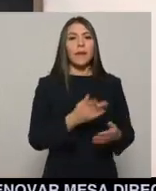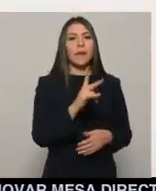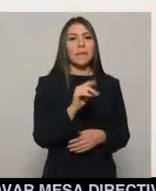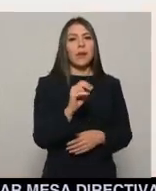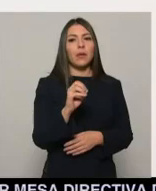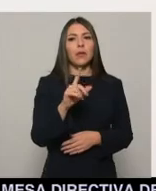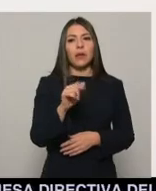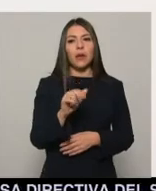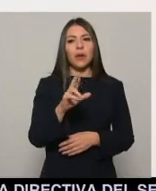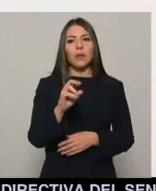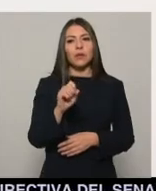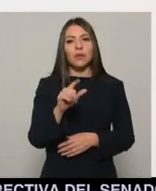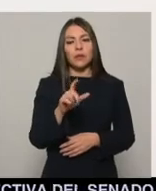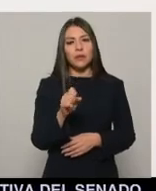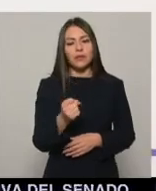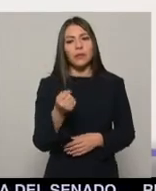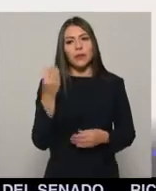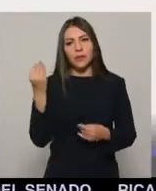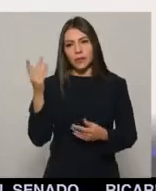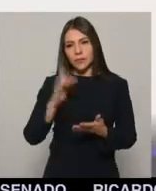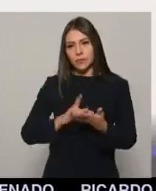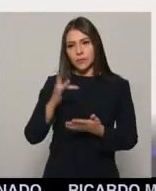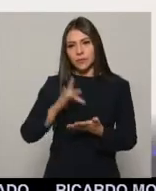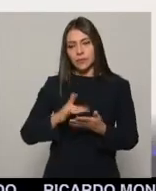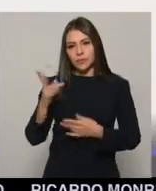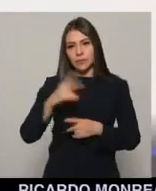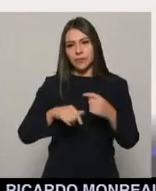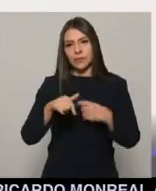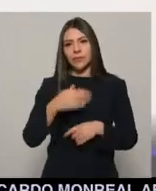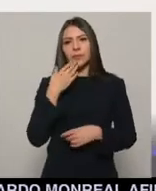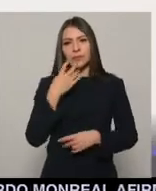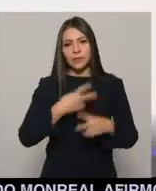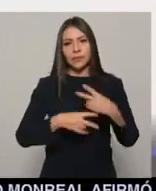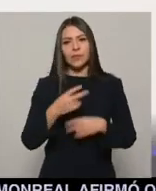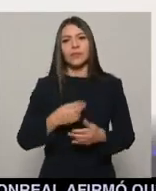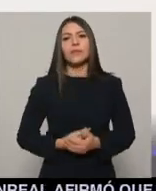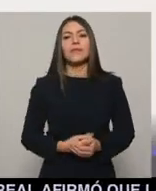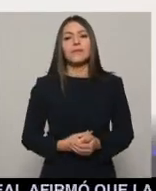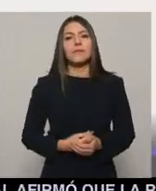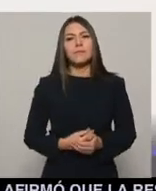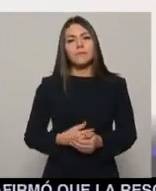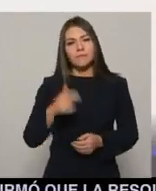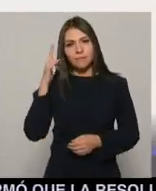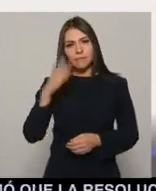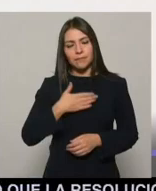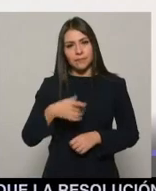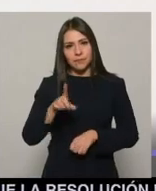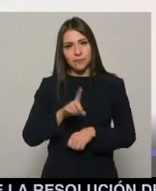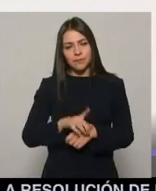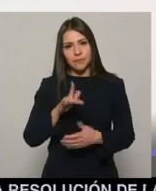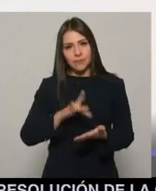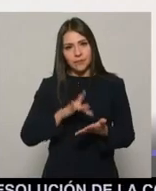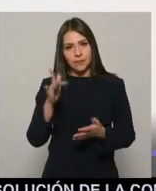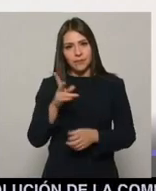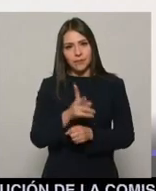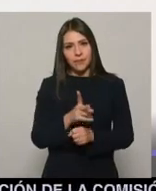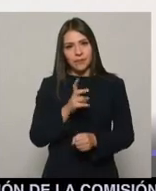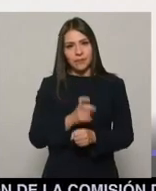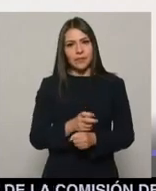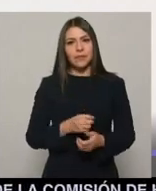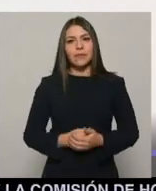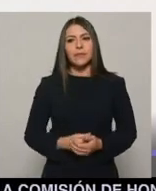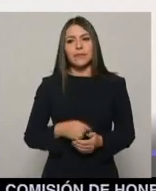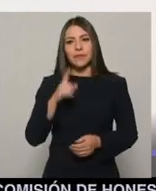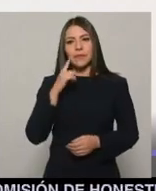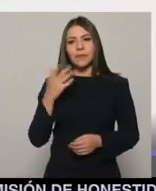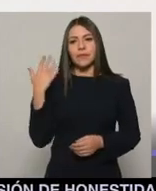Muchas gracias, Paola, por estar aquí con nosotras y bienvenida. ¿Qué tal? Buenos días, muchas gracias por la invitación. Como menciona Daniela,